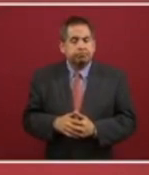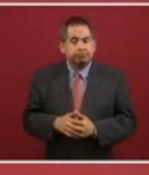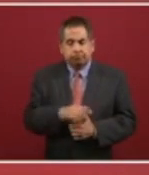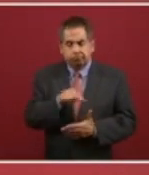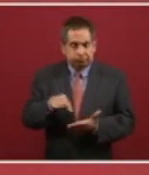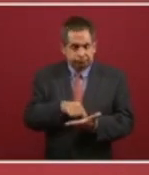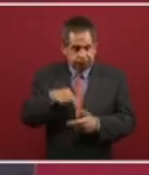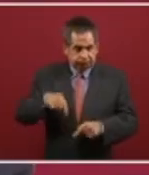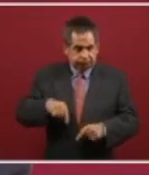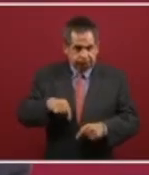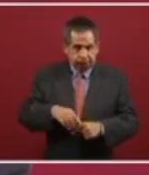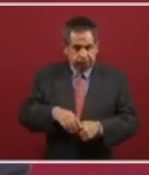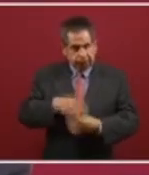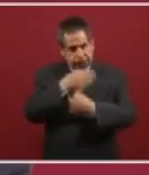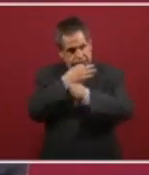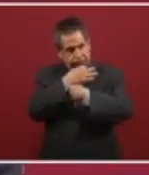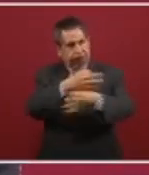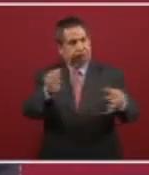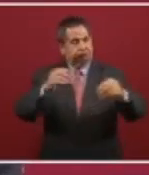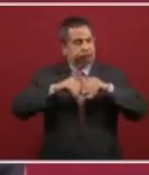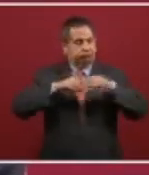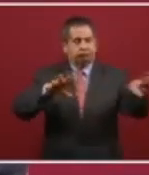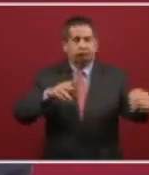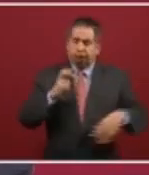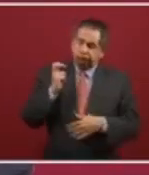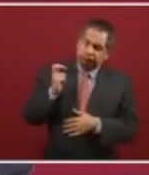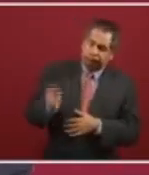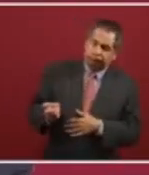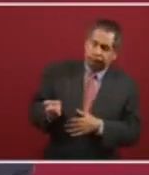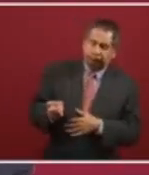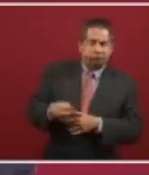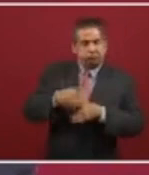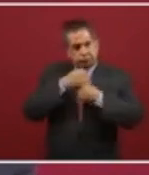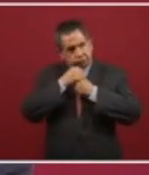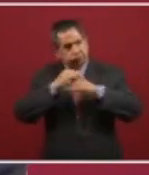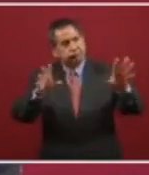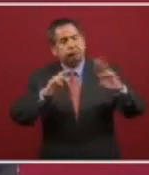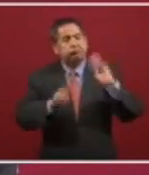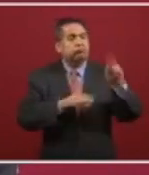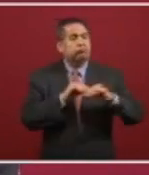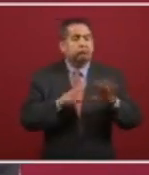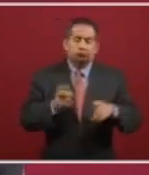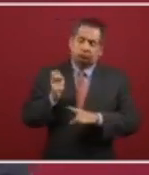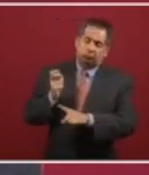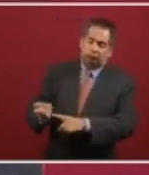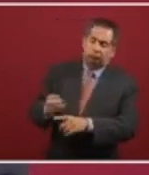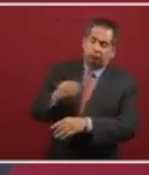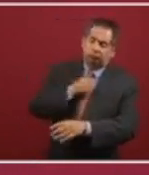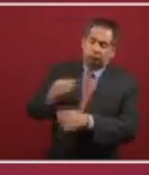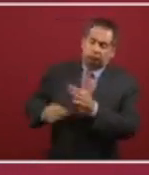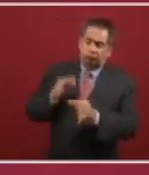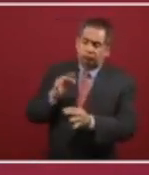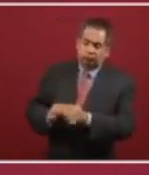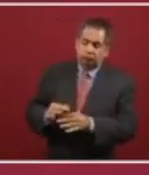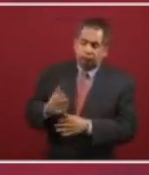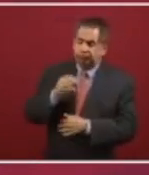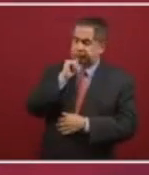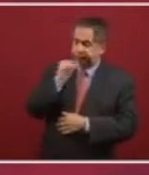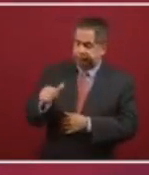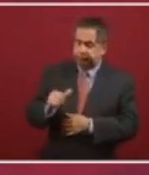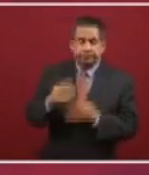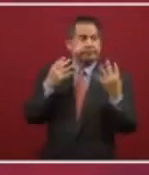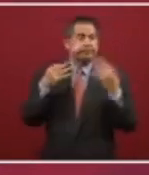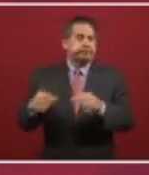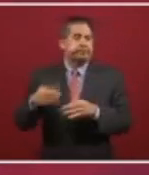se va a dar a conocer a México y al mundo y van a dejar muy mal parados a sus